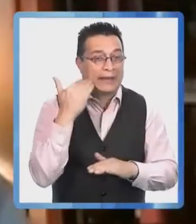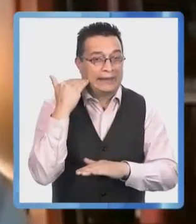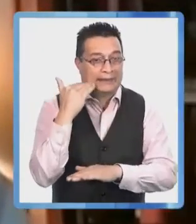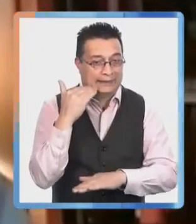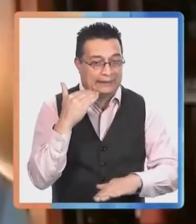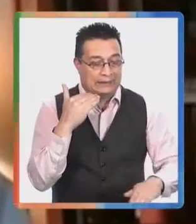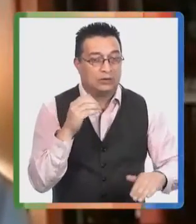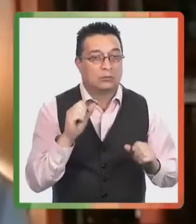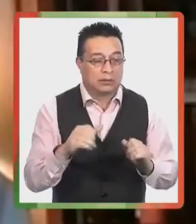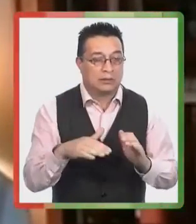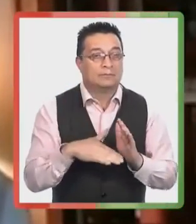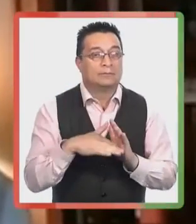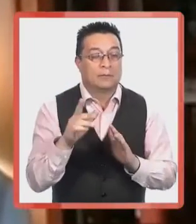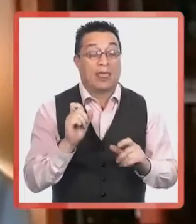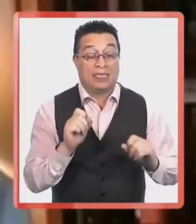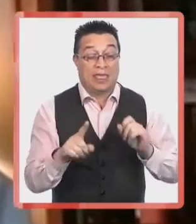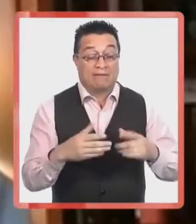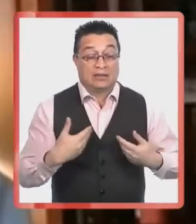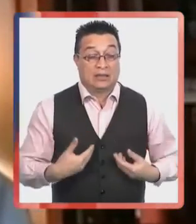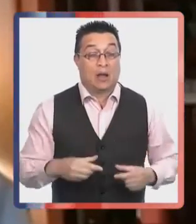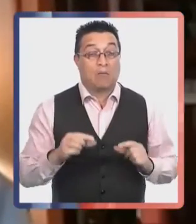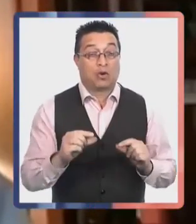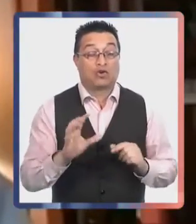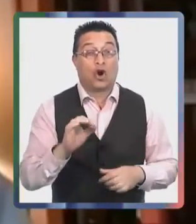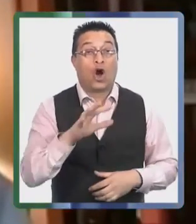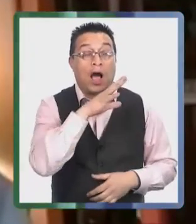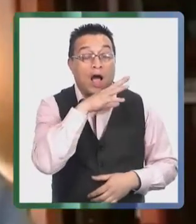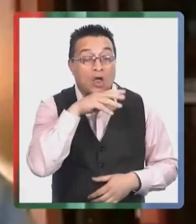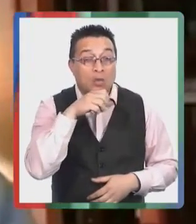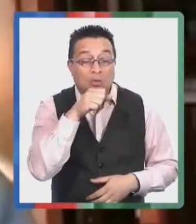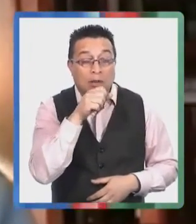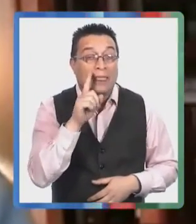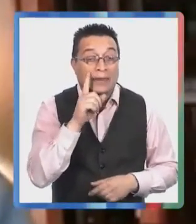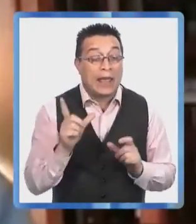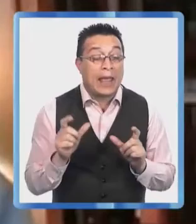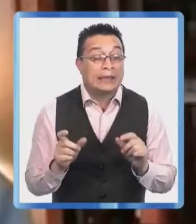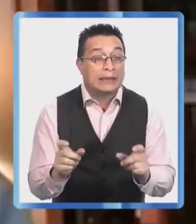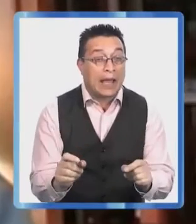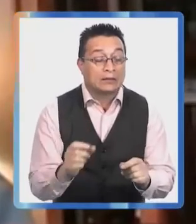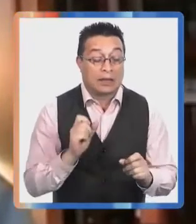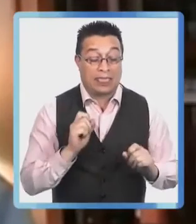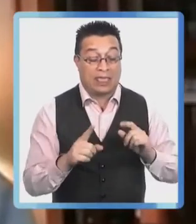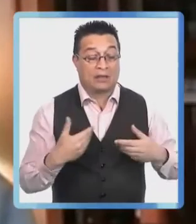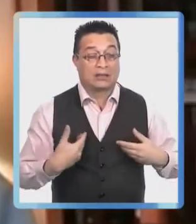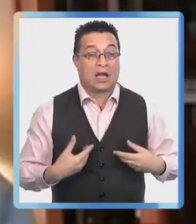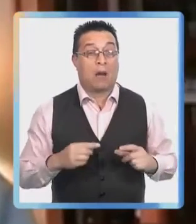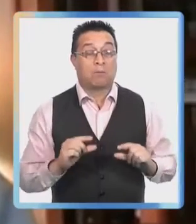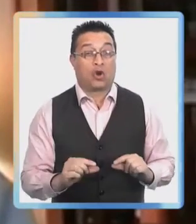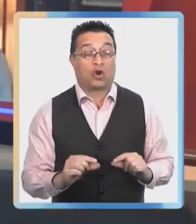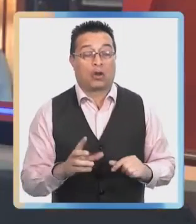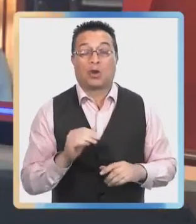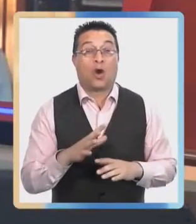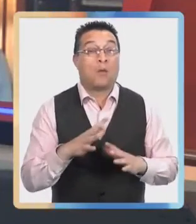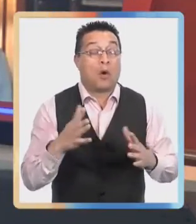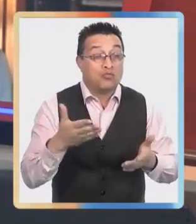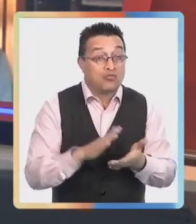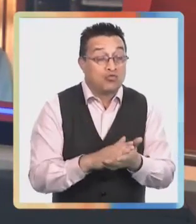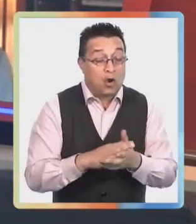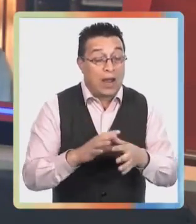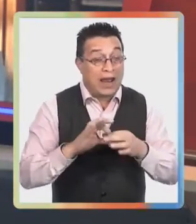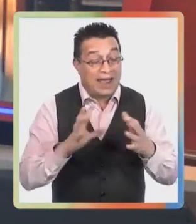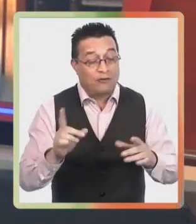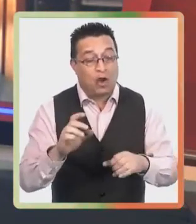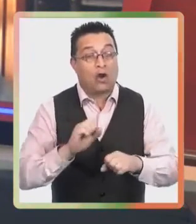Desgraciadamente, niños que tengan las defensas bajas o adultos mayores que tengan un cáncer o que tengan las defensas bajas, pero no es tan